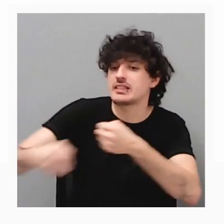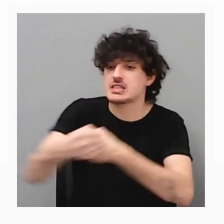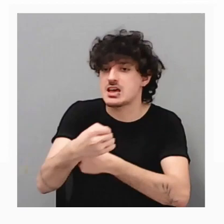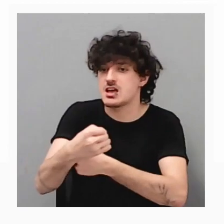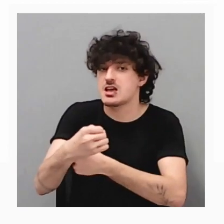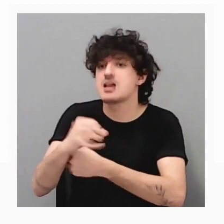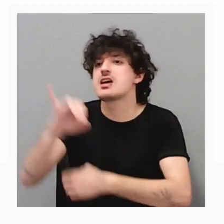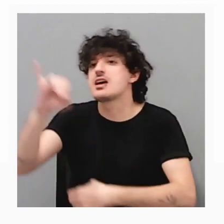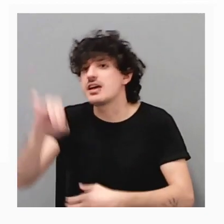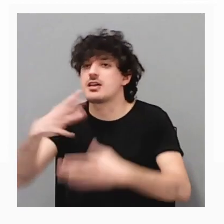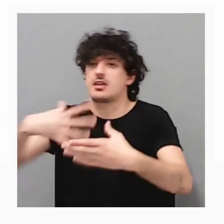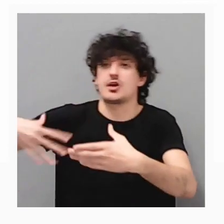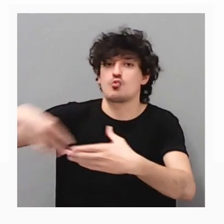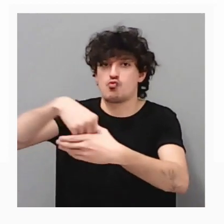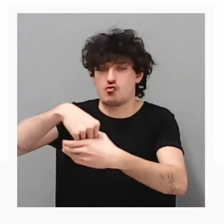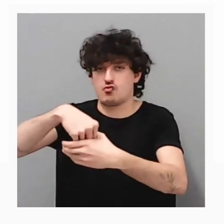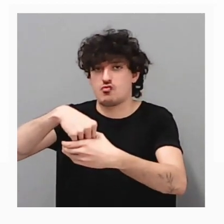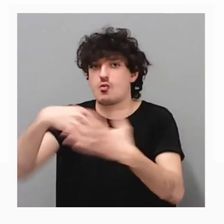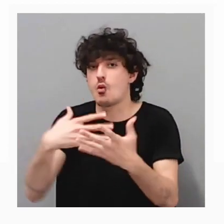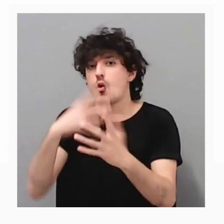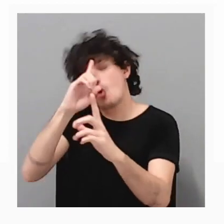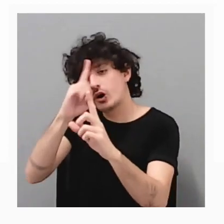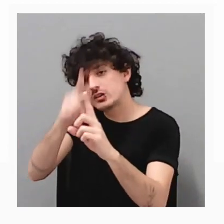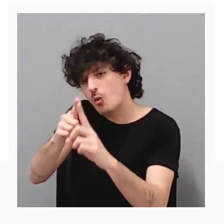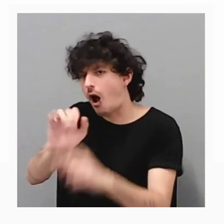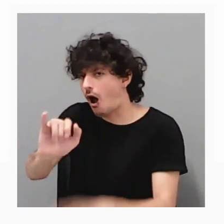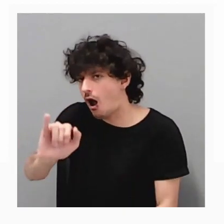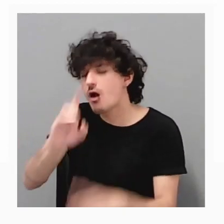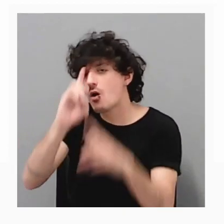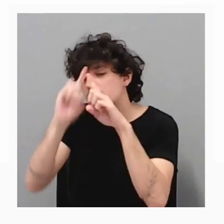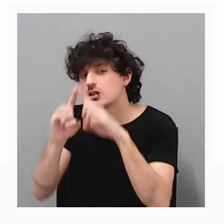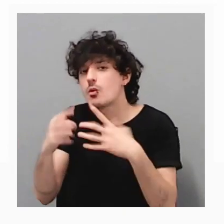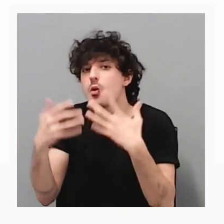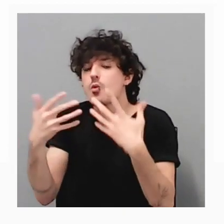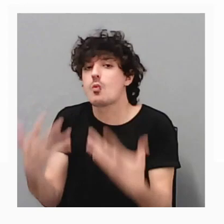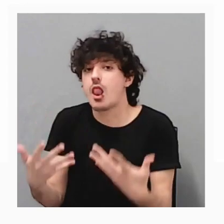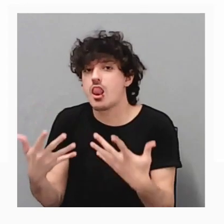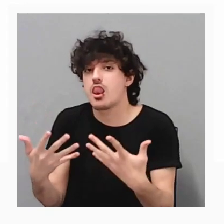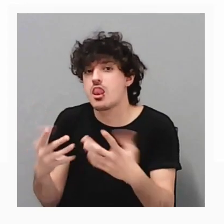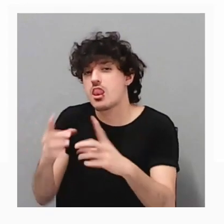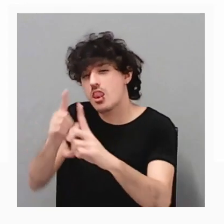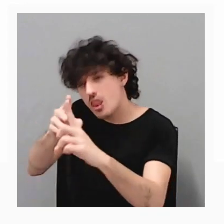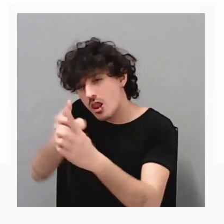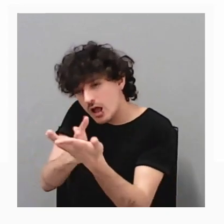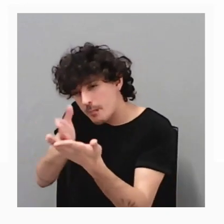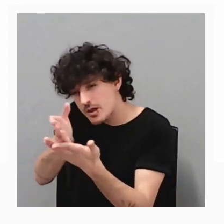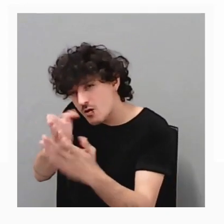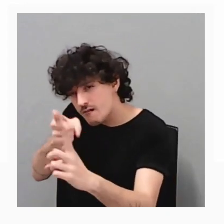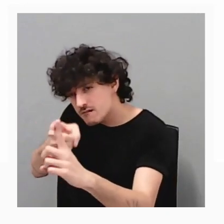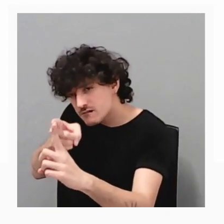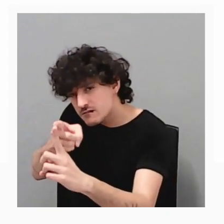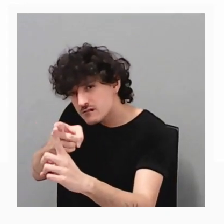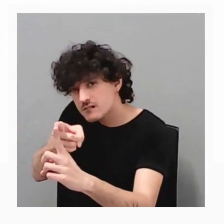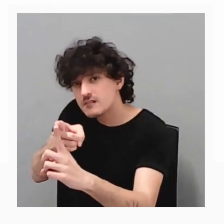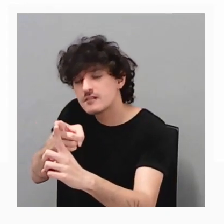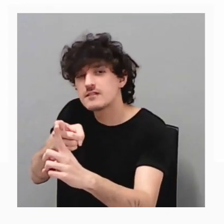Eso tiene un propósito. Nuestro propósito, nuestra estrella polar, nuestro camino, no es nuestra misión.